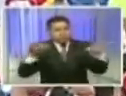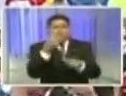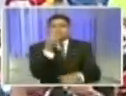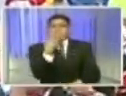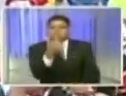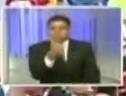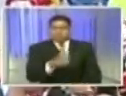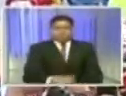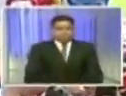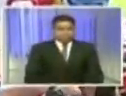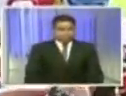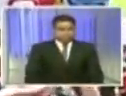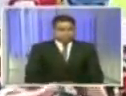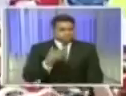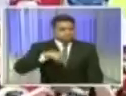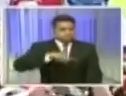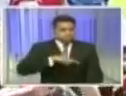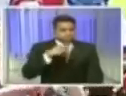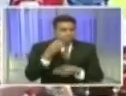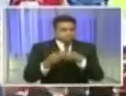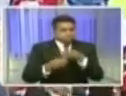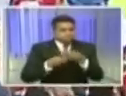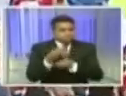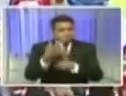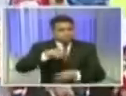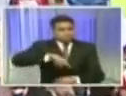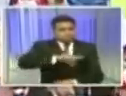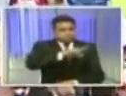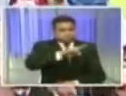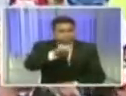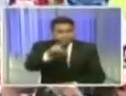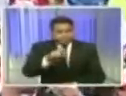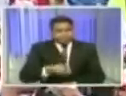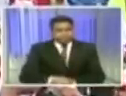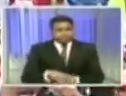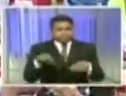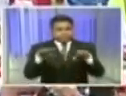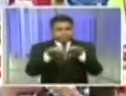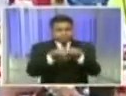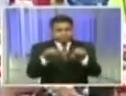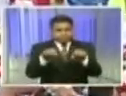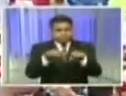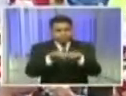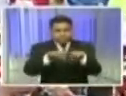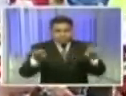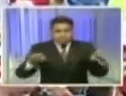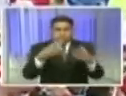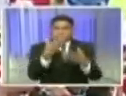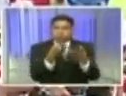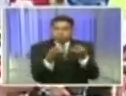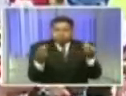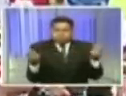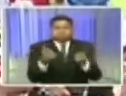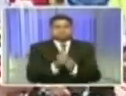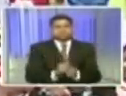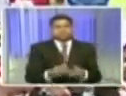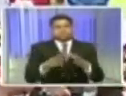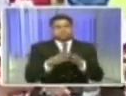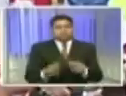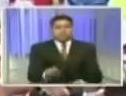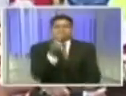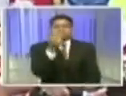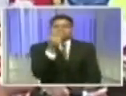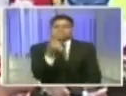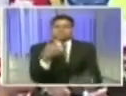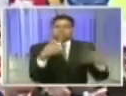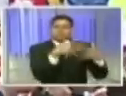estamos forjando nosotros, un pueblo culto, educado para que sea un pueblo verdaderamente libre y ninguna oligarquía